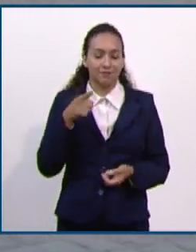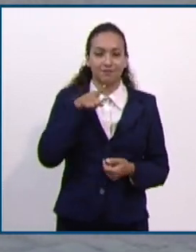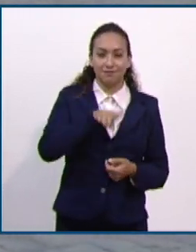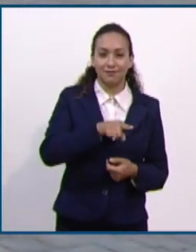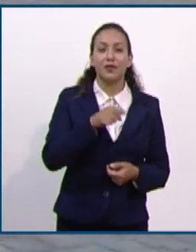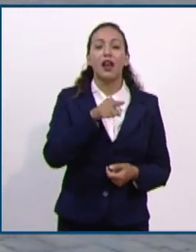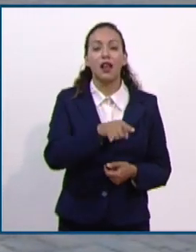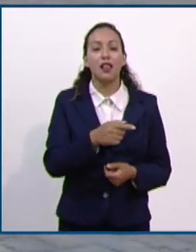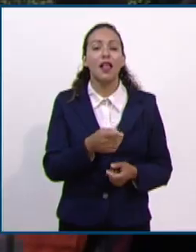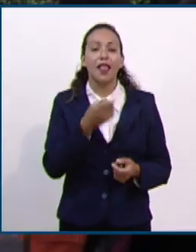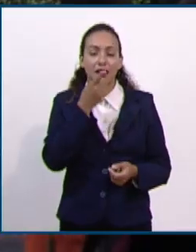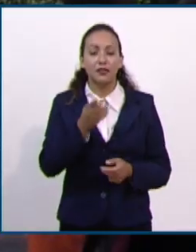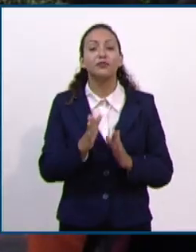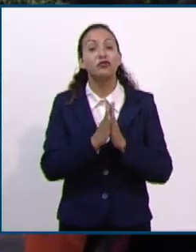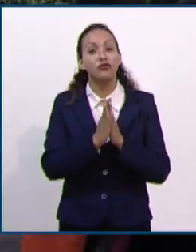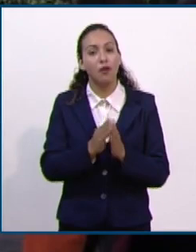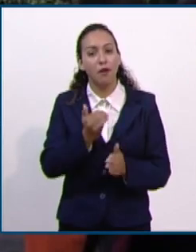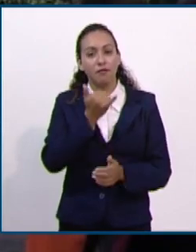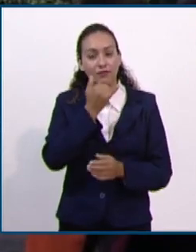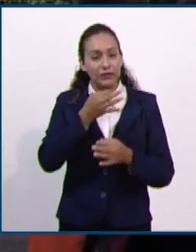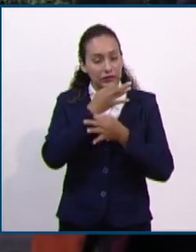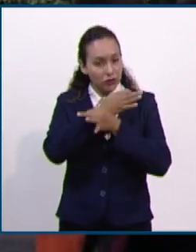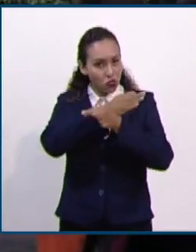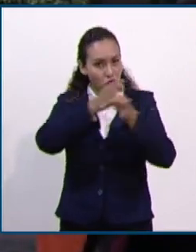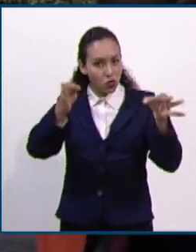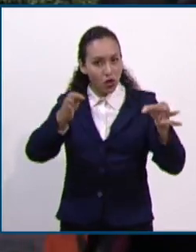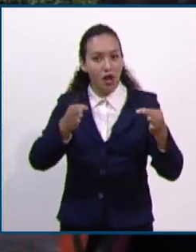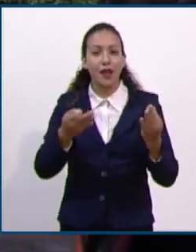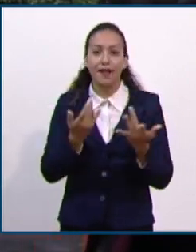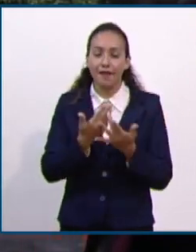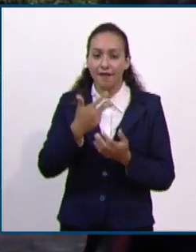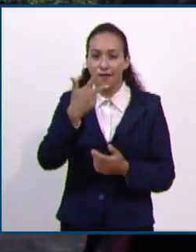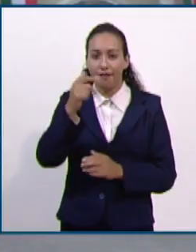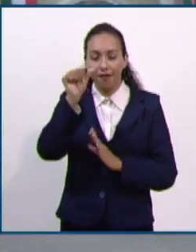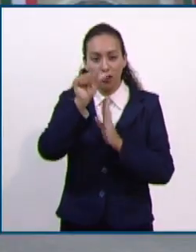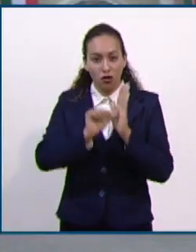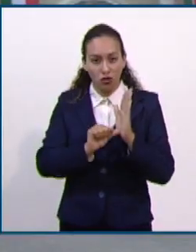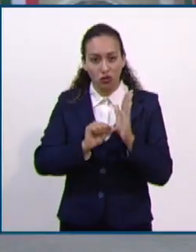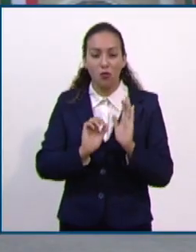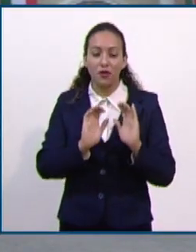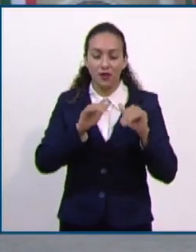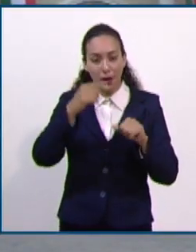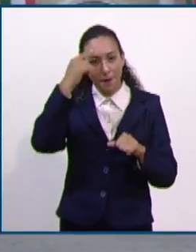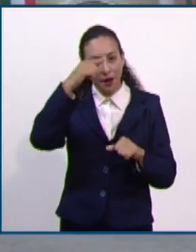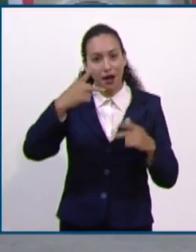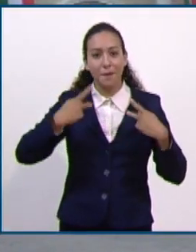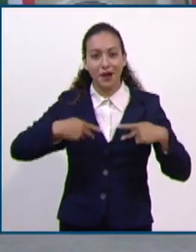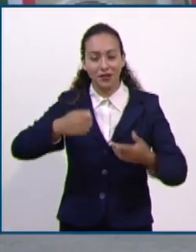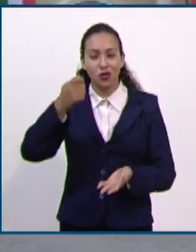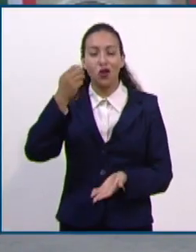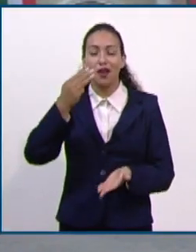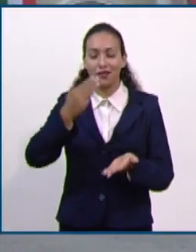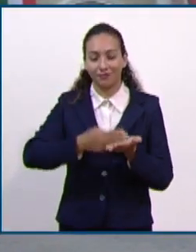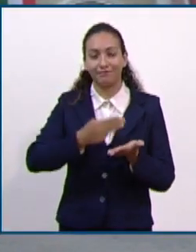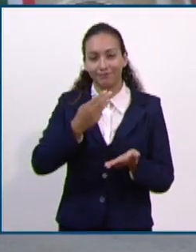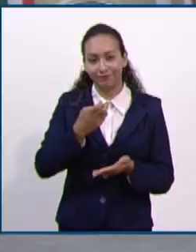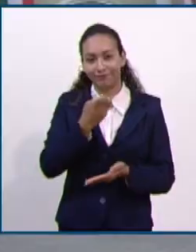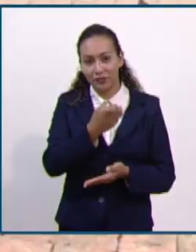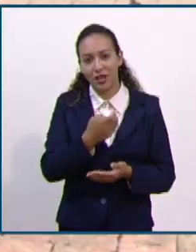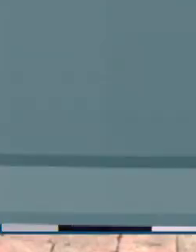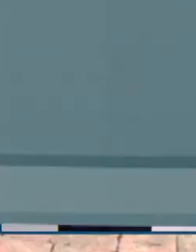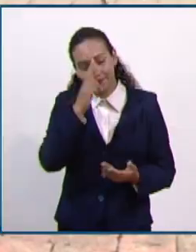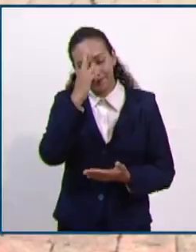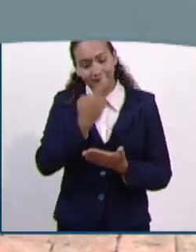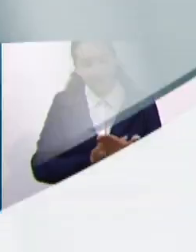una disculpa pública e inscribirlo durante 8 meses en el Registro Nacional de Personas Sancionadas por esta conducta.